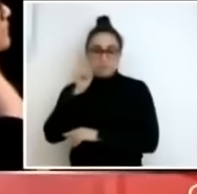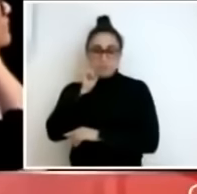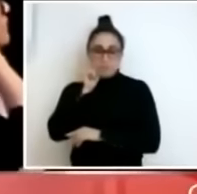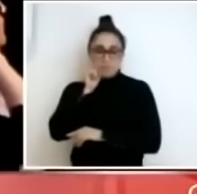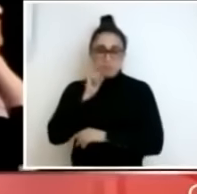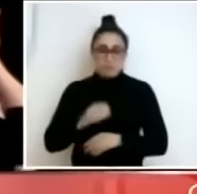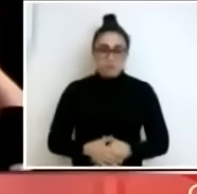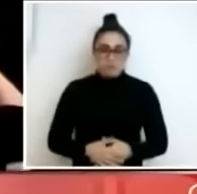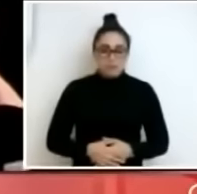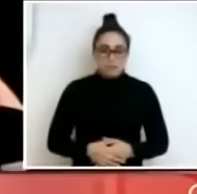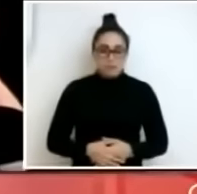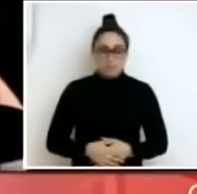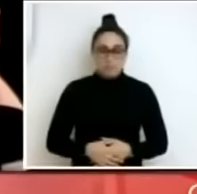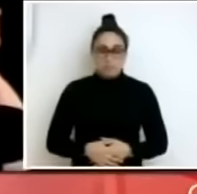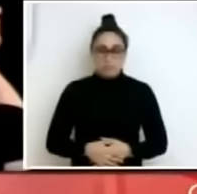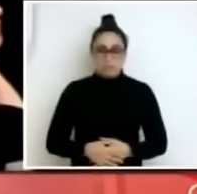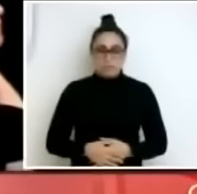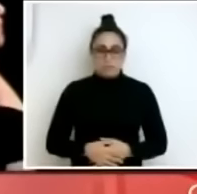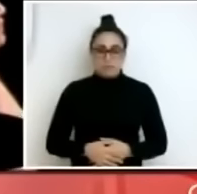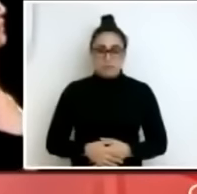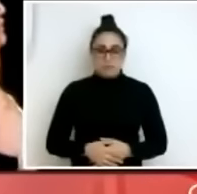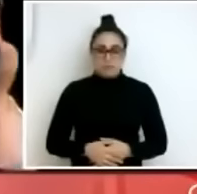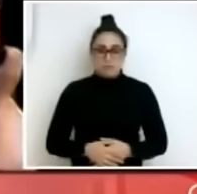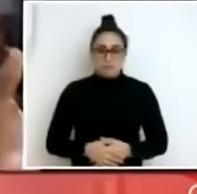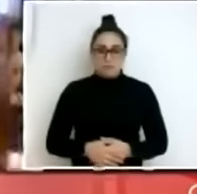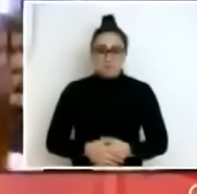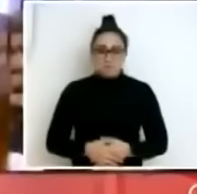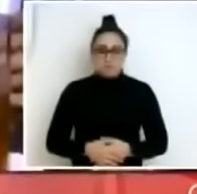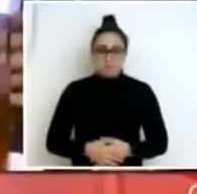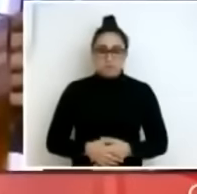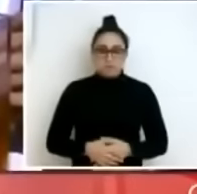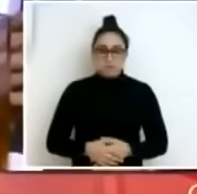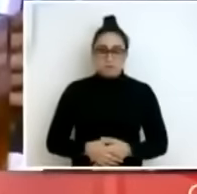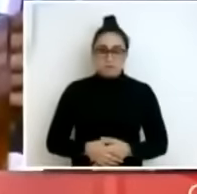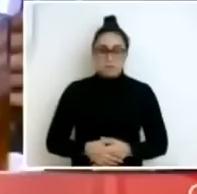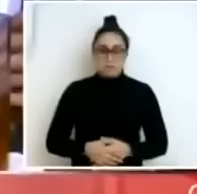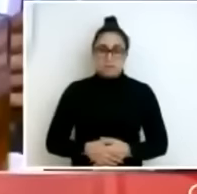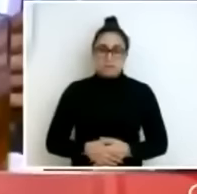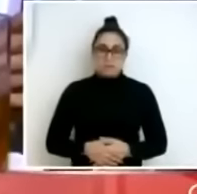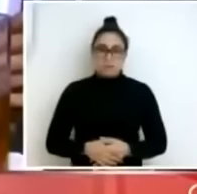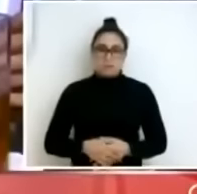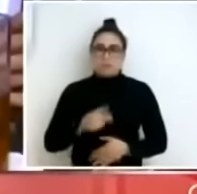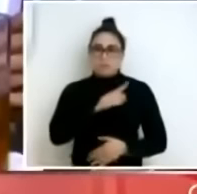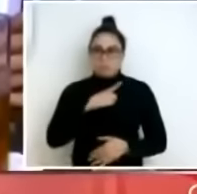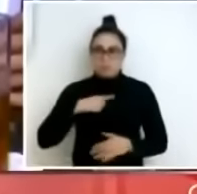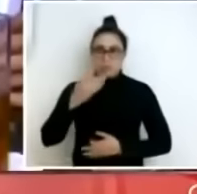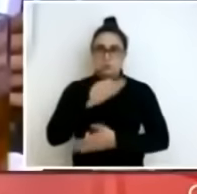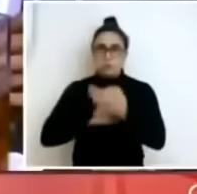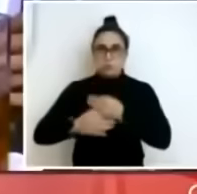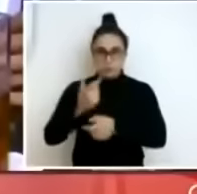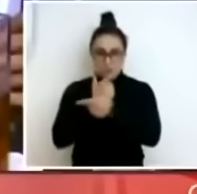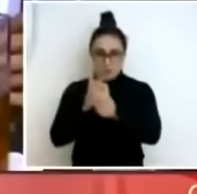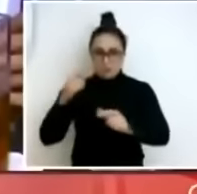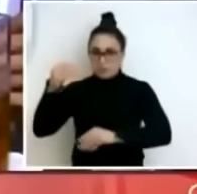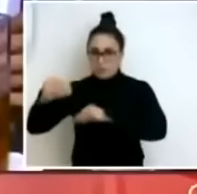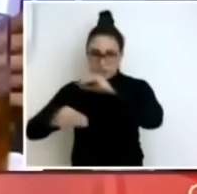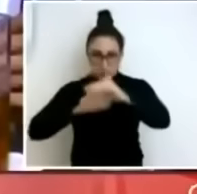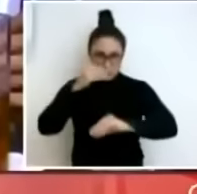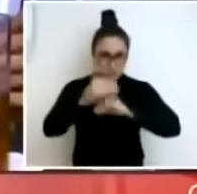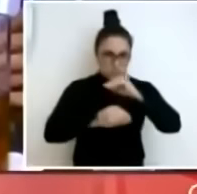de ejercer carácter yent del pueo libertad del debate la